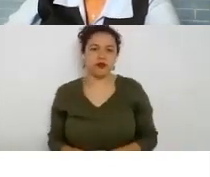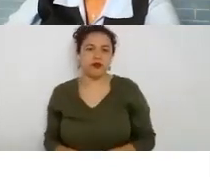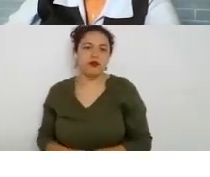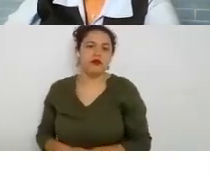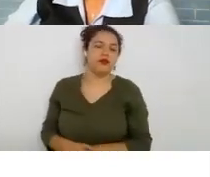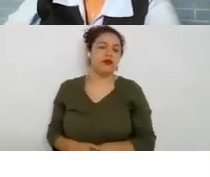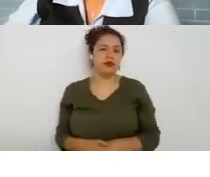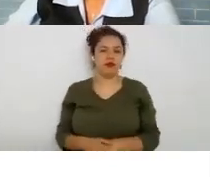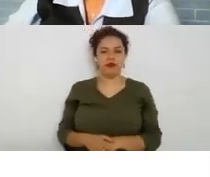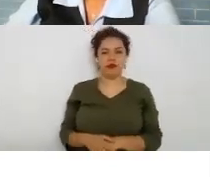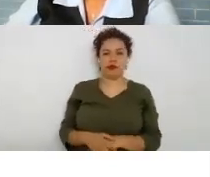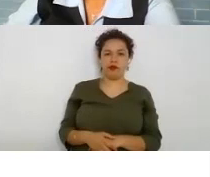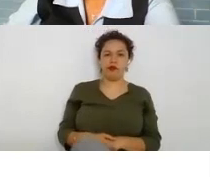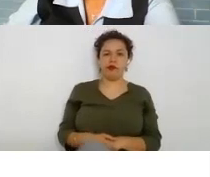parte.